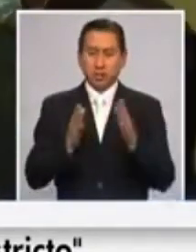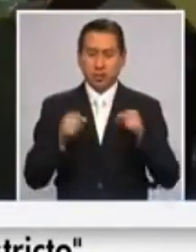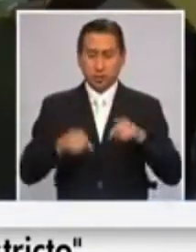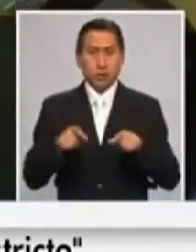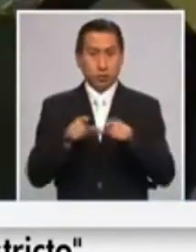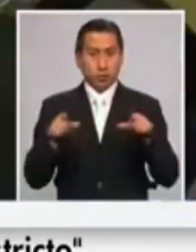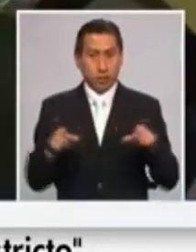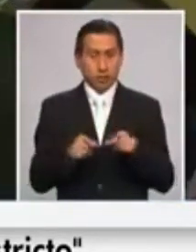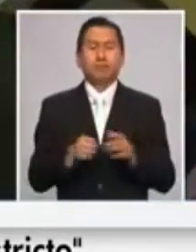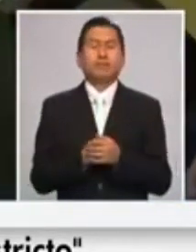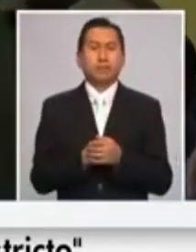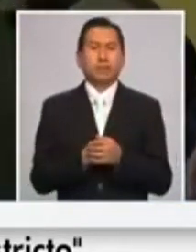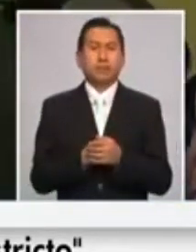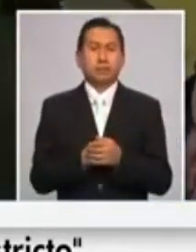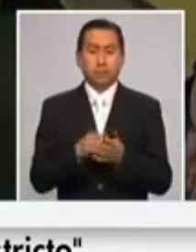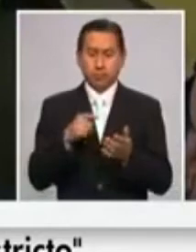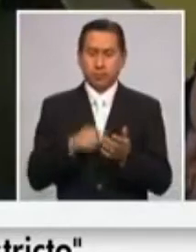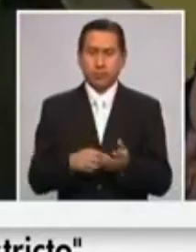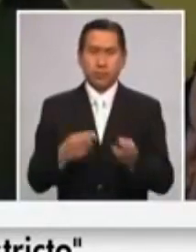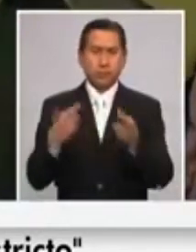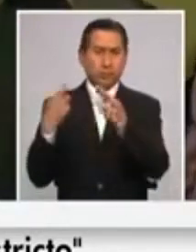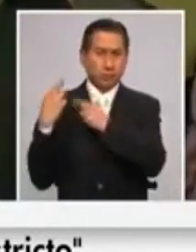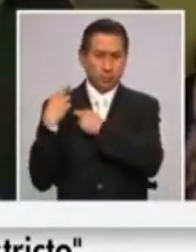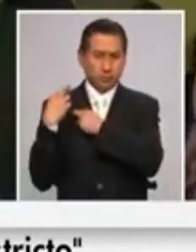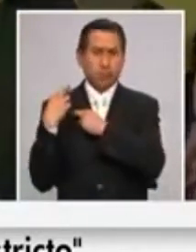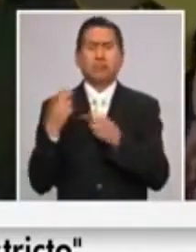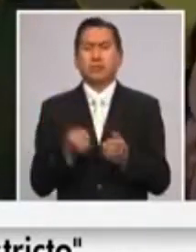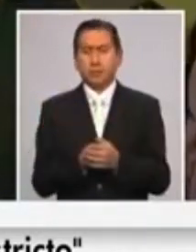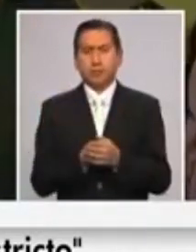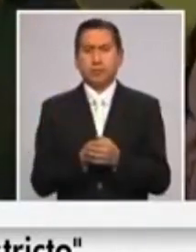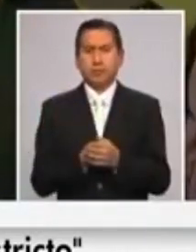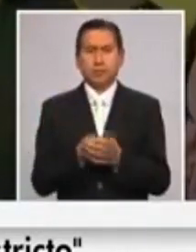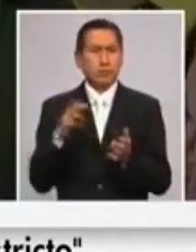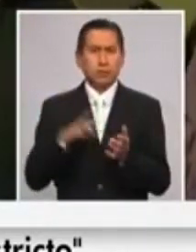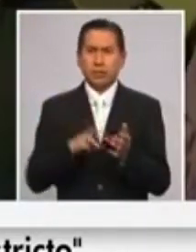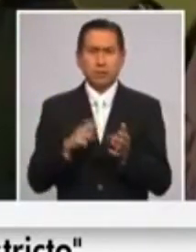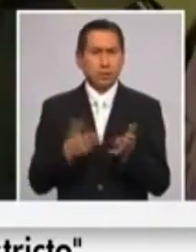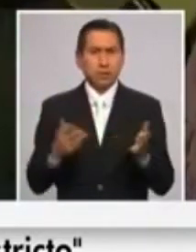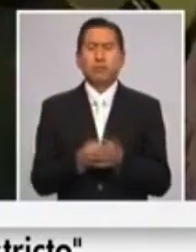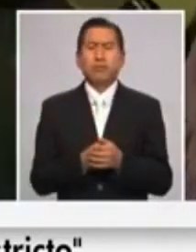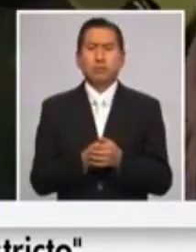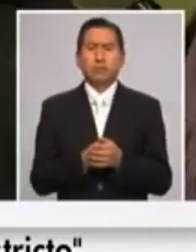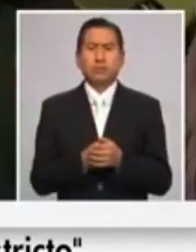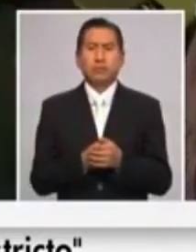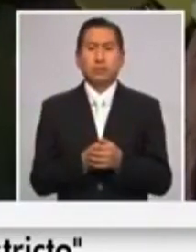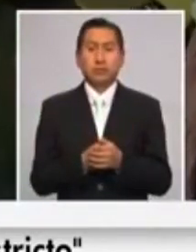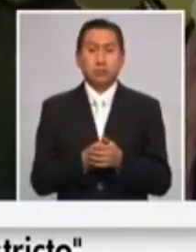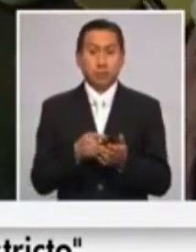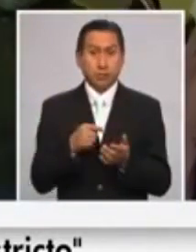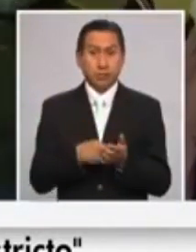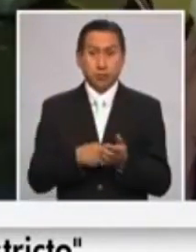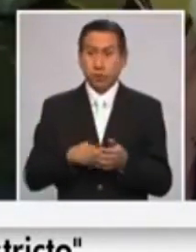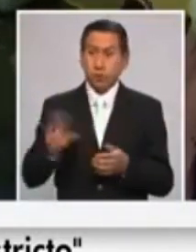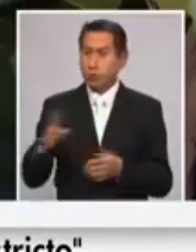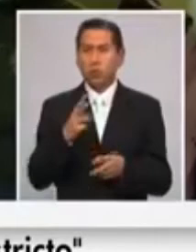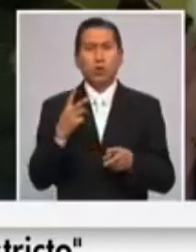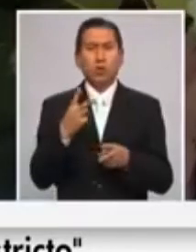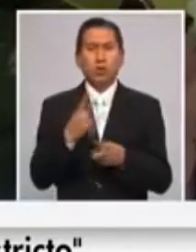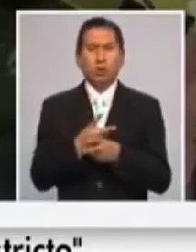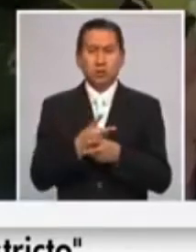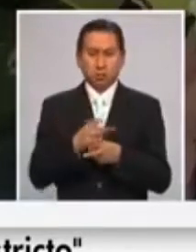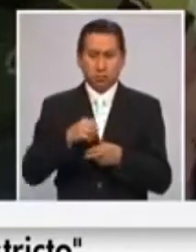Esta responsabilidad va a ser de que de alguna manera evitemos la